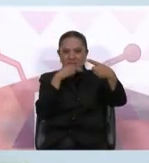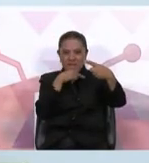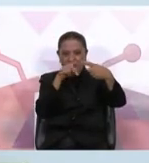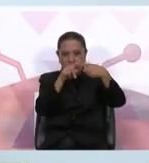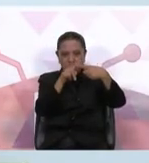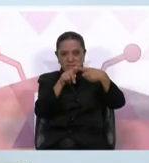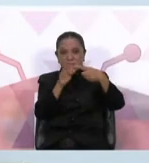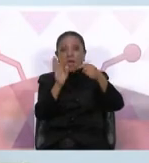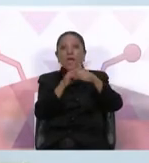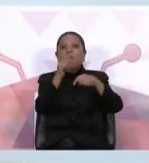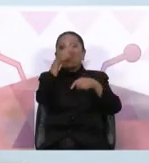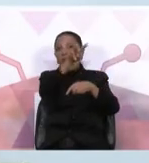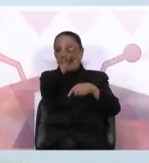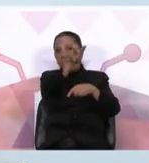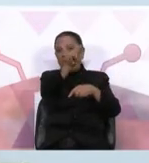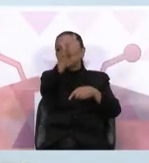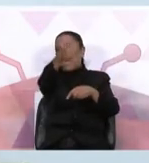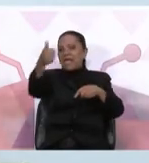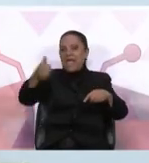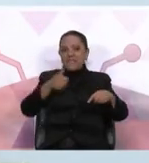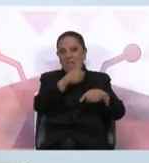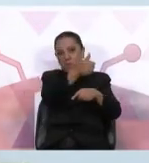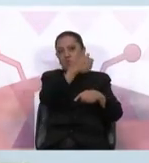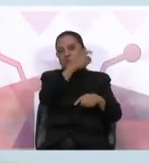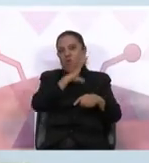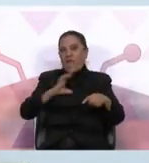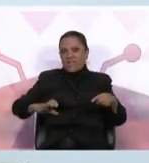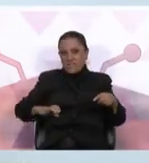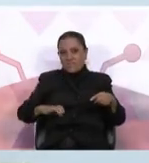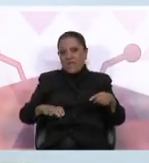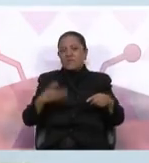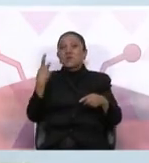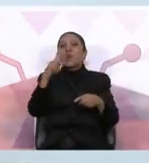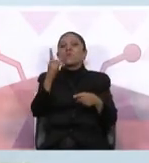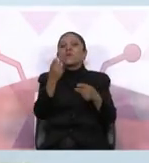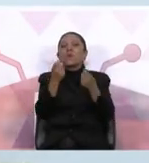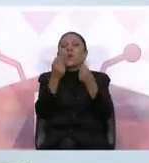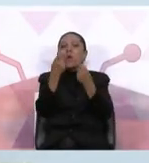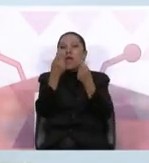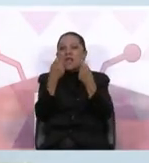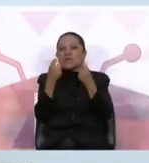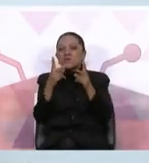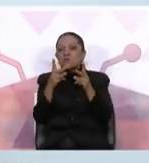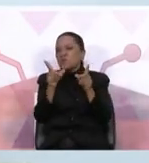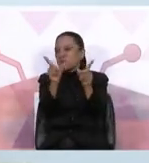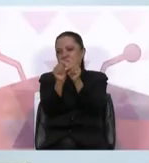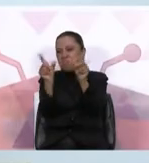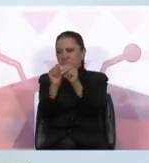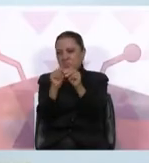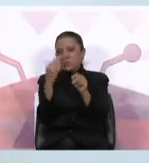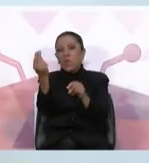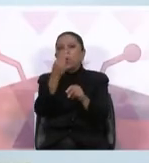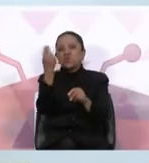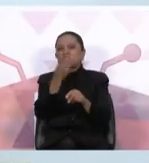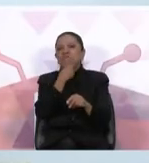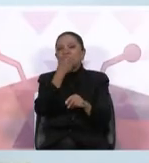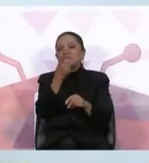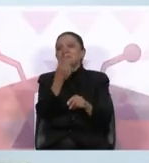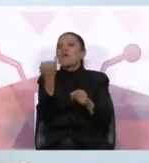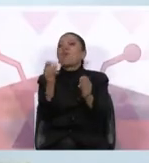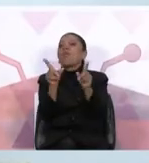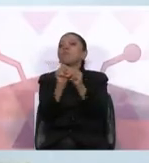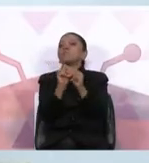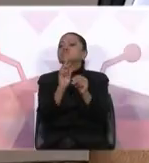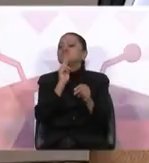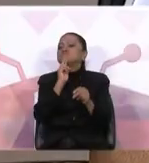a cada uno de los candidatos prácticamente van a ser algunos enunciados y entonces pues ustedes nos van a decir lo que piensan acerca de